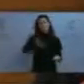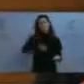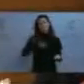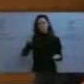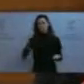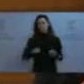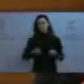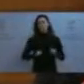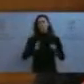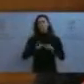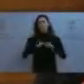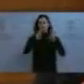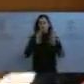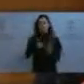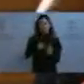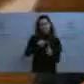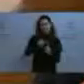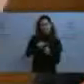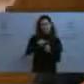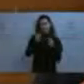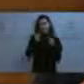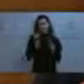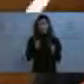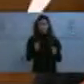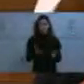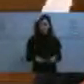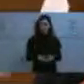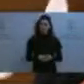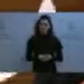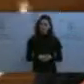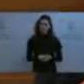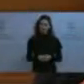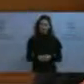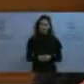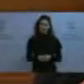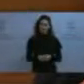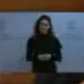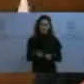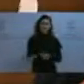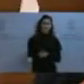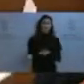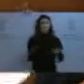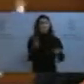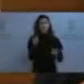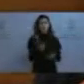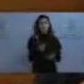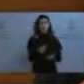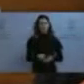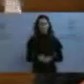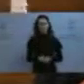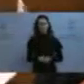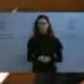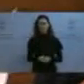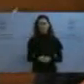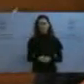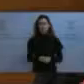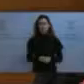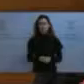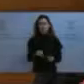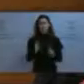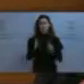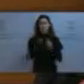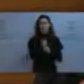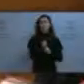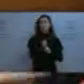Onís, el señor alcalde de Cangas de Onís también le trasladó a usted lo que podría ser la solución a